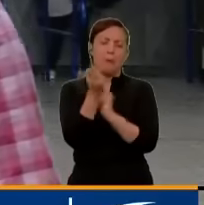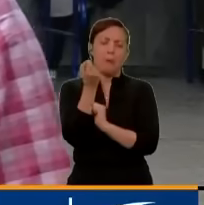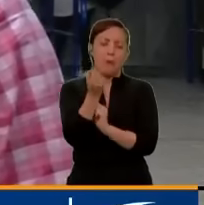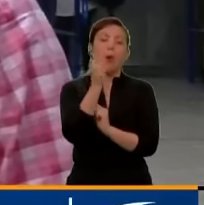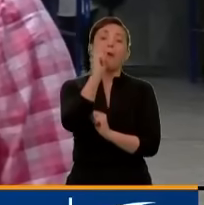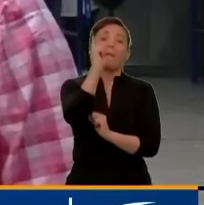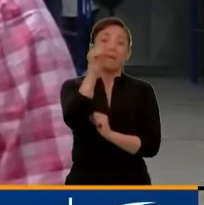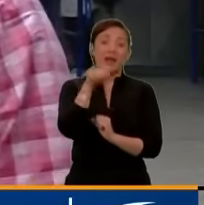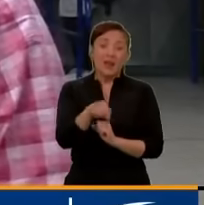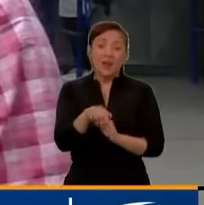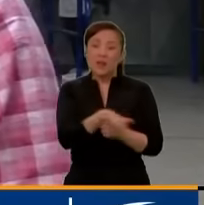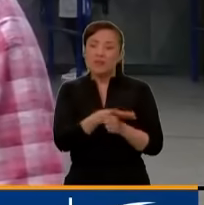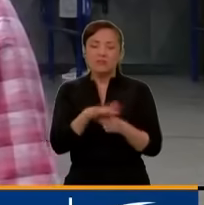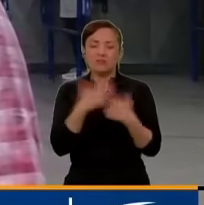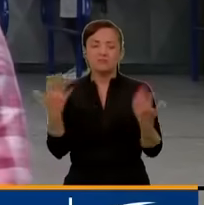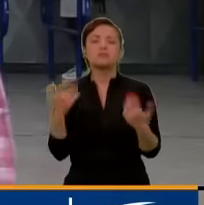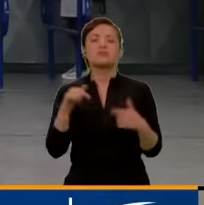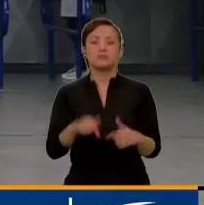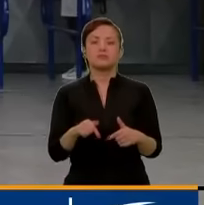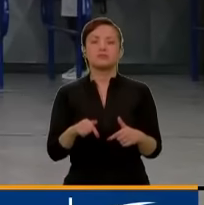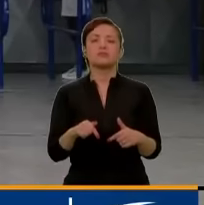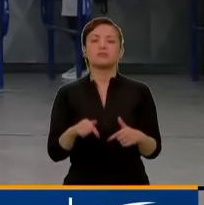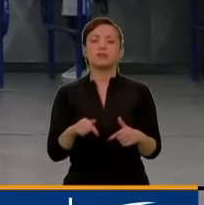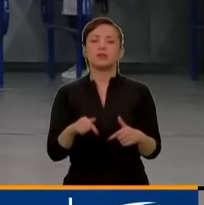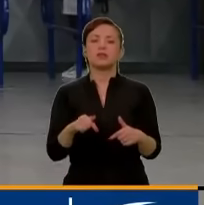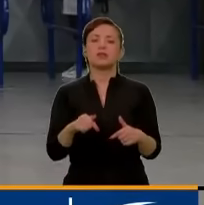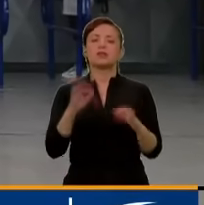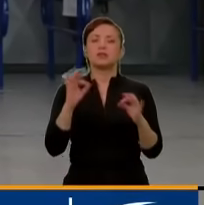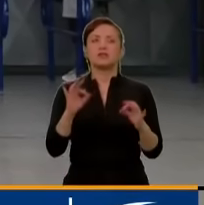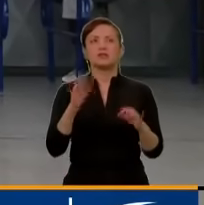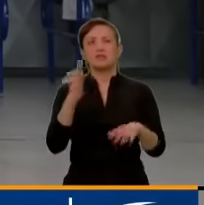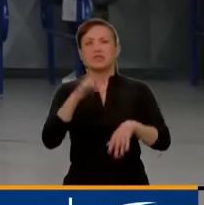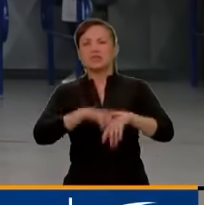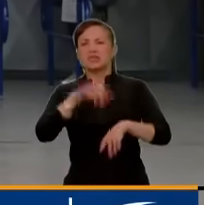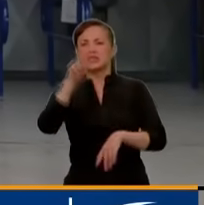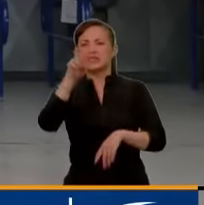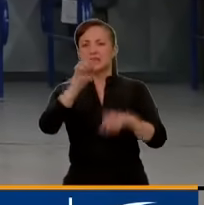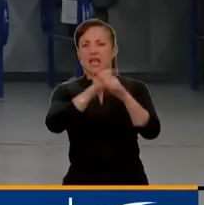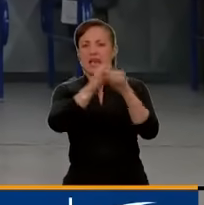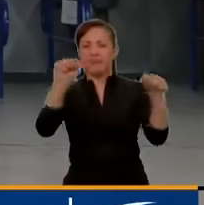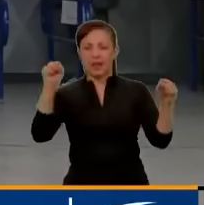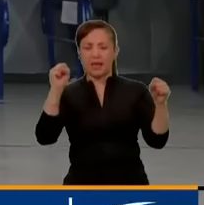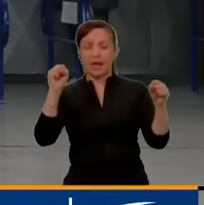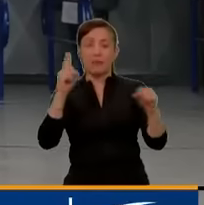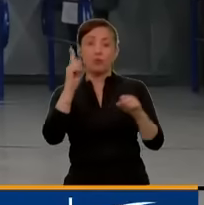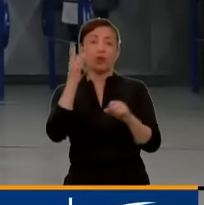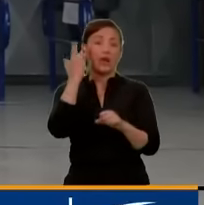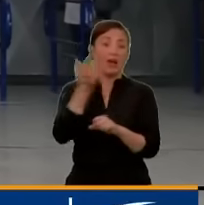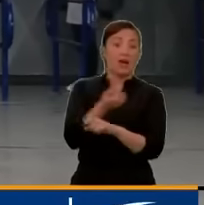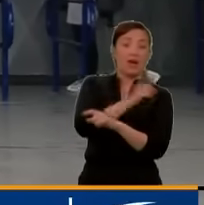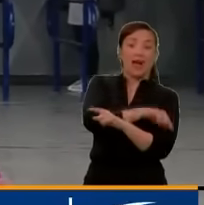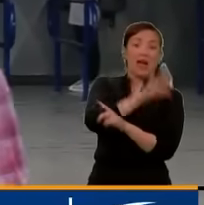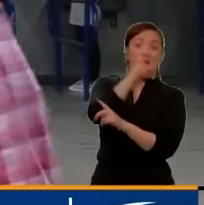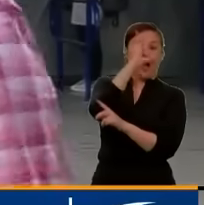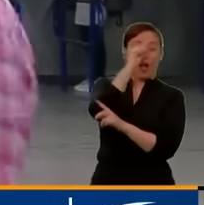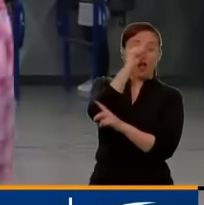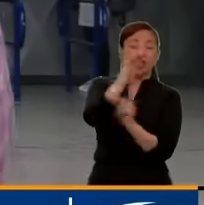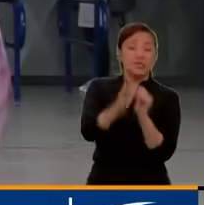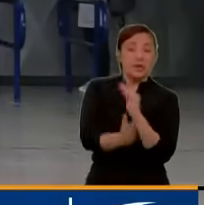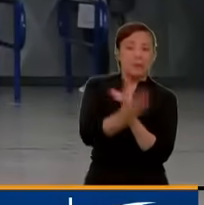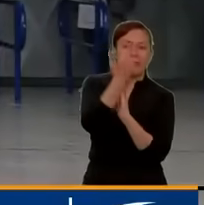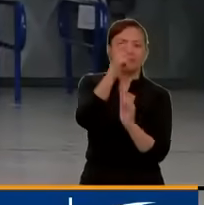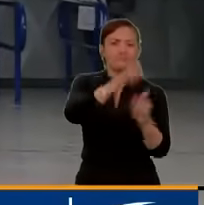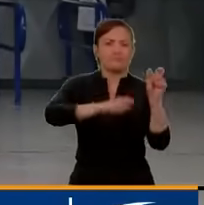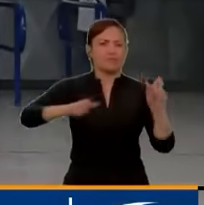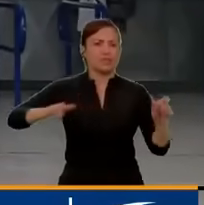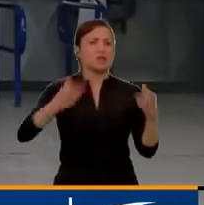esta situación solamente se ve a partir de las 7 de la mañana, porque lo que fue en la noche y la madrugada, muchas personas